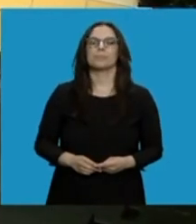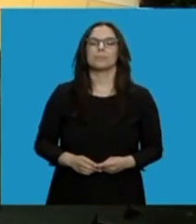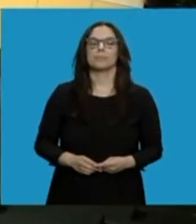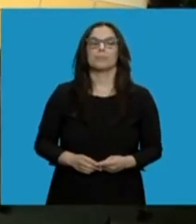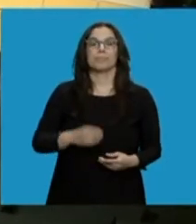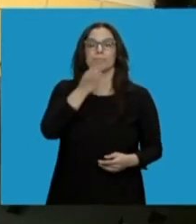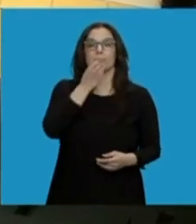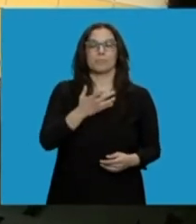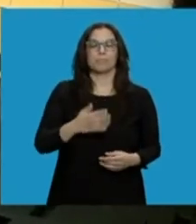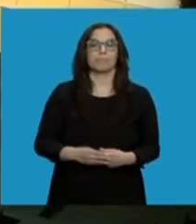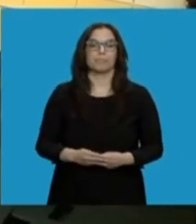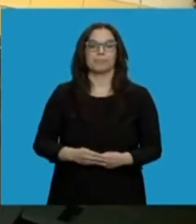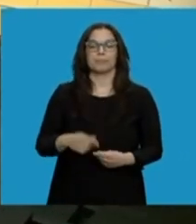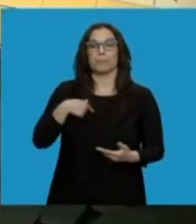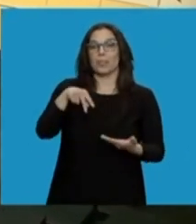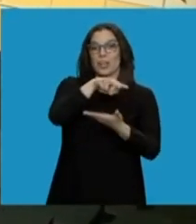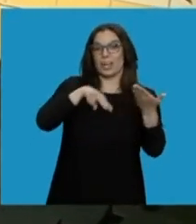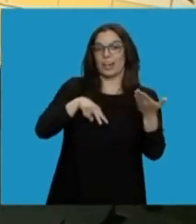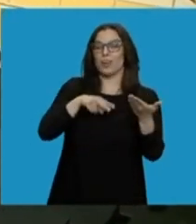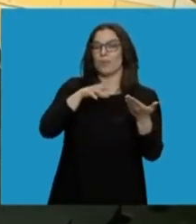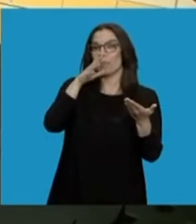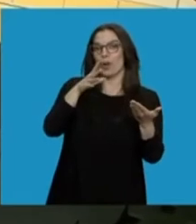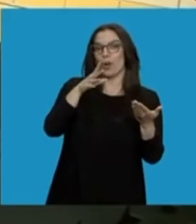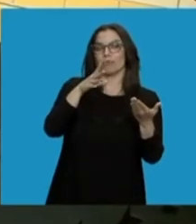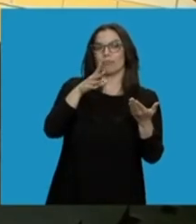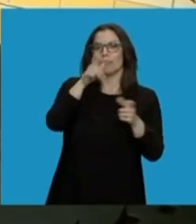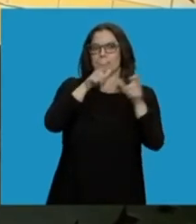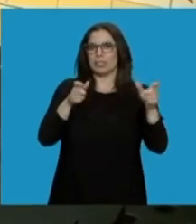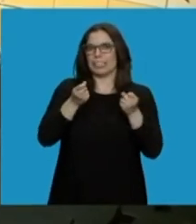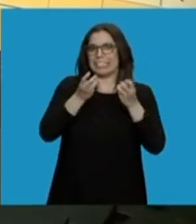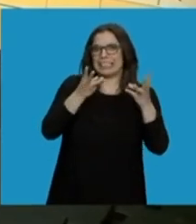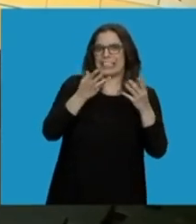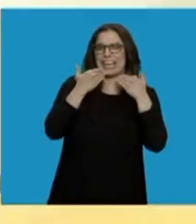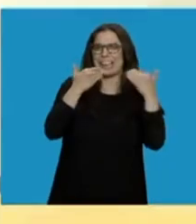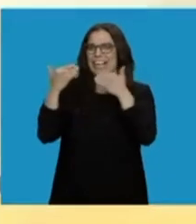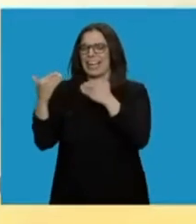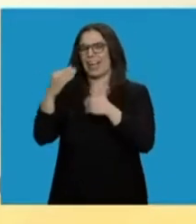Bueno, pues voy a leerlo más que nada para no olvidarme de nadie, porque es mucha gente a la que tengo que dar las gracias.